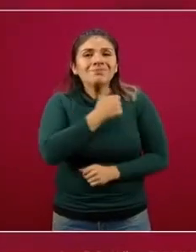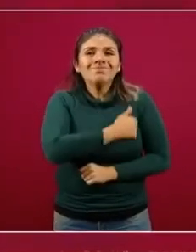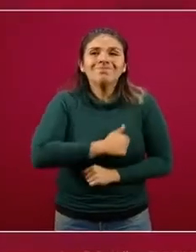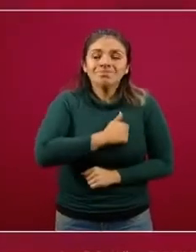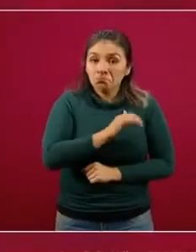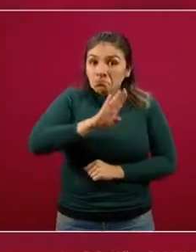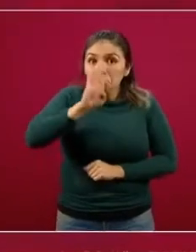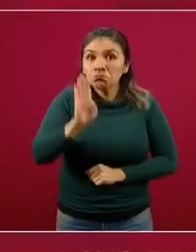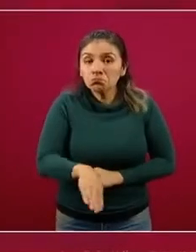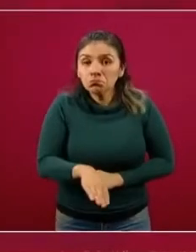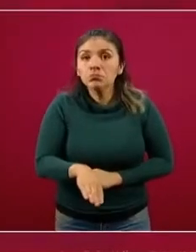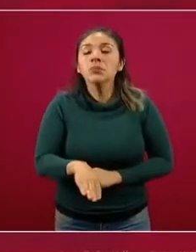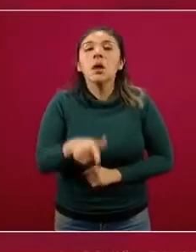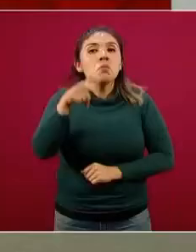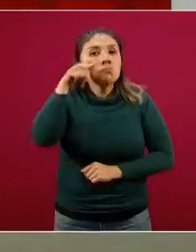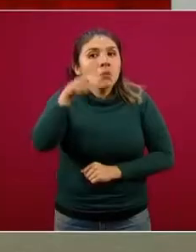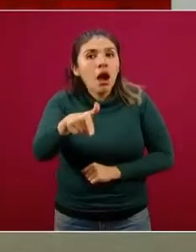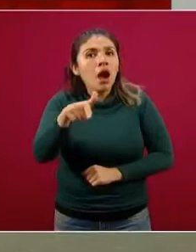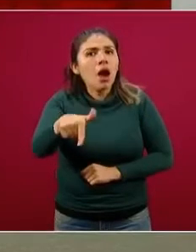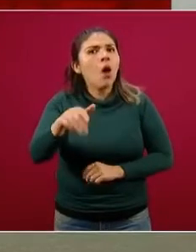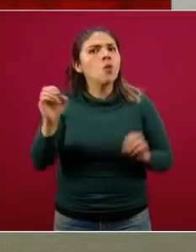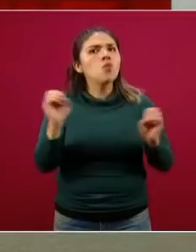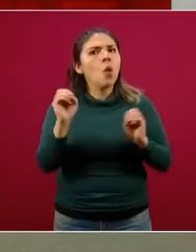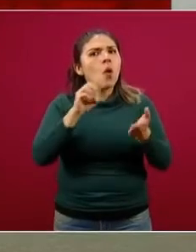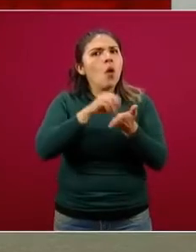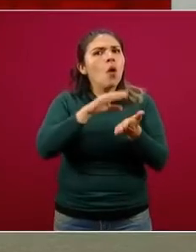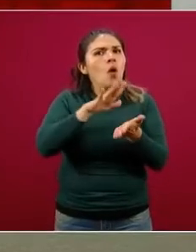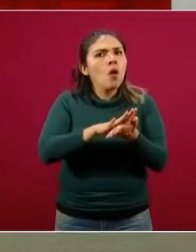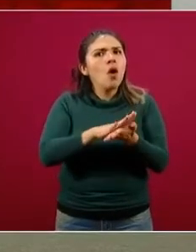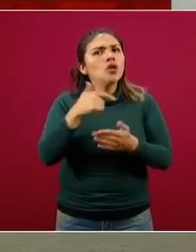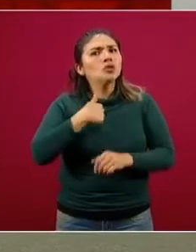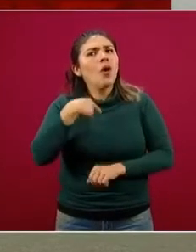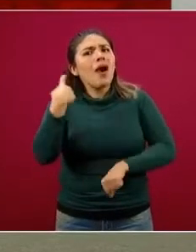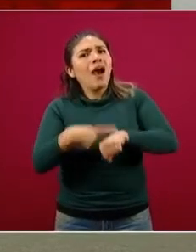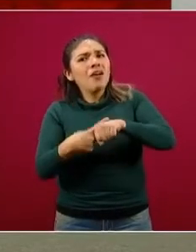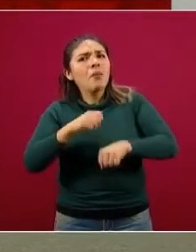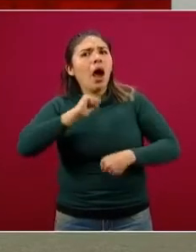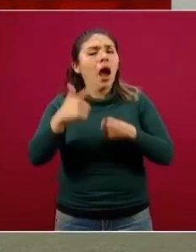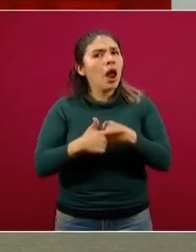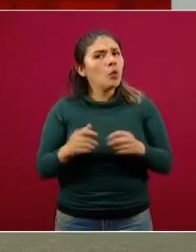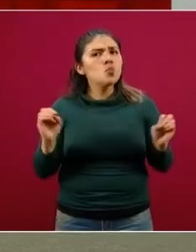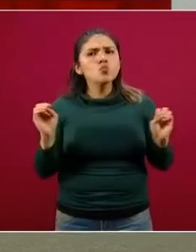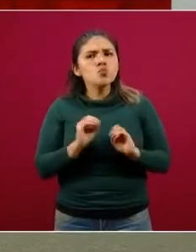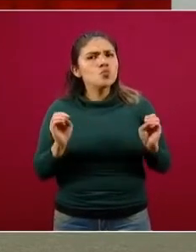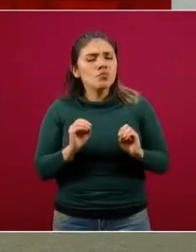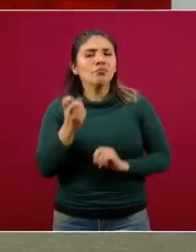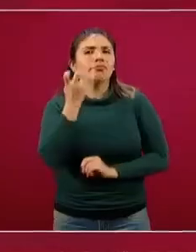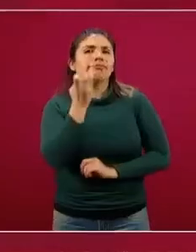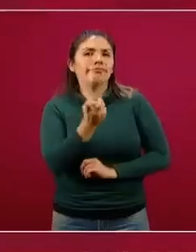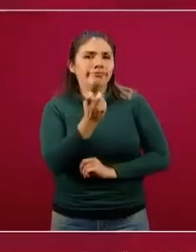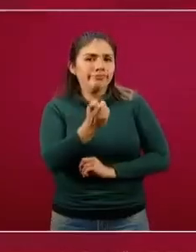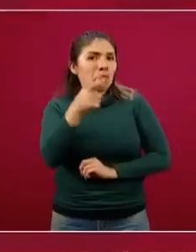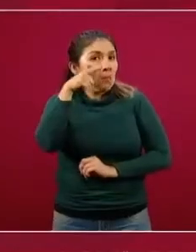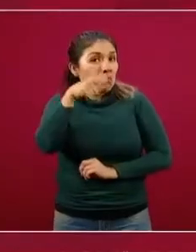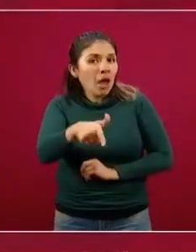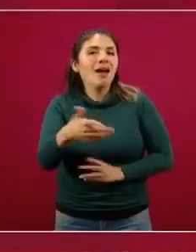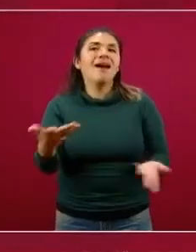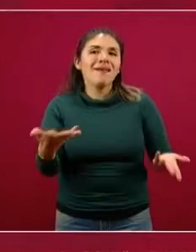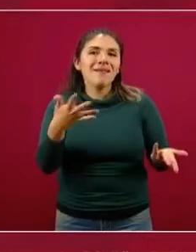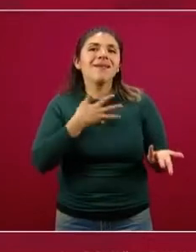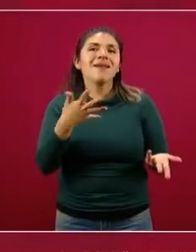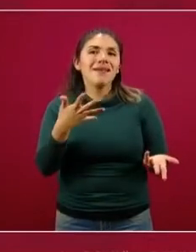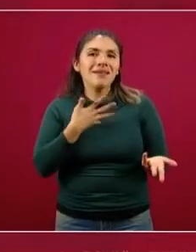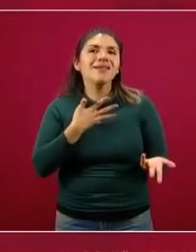fallecer, que efectivamente no registraron ninguna comorbilidad. Esto lógicamente responde al hecho de